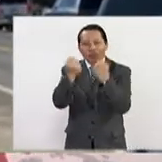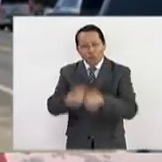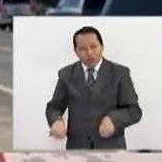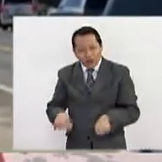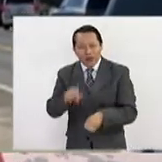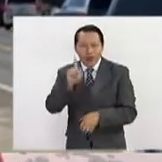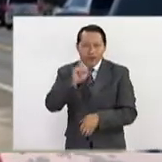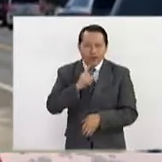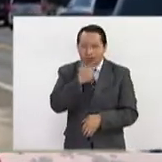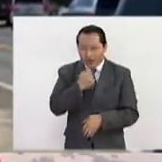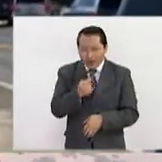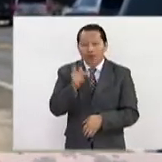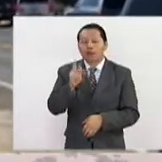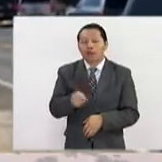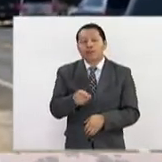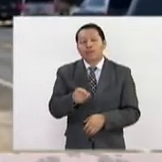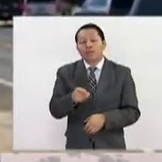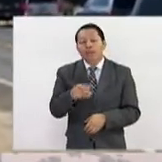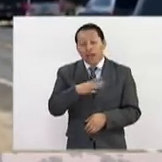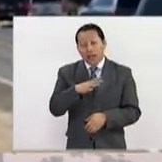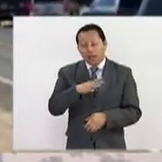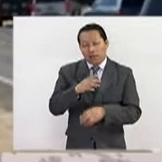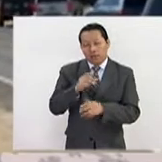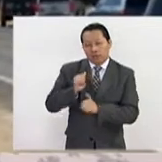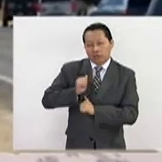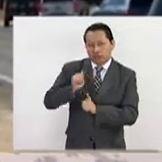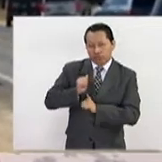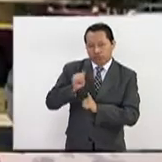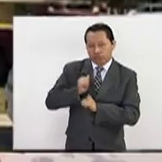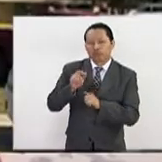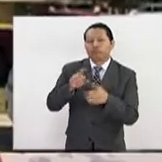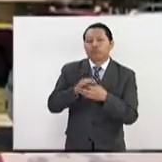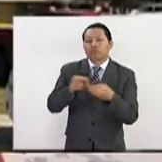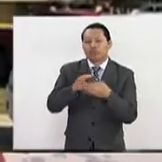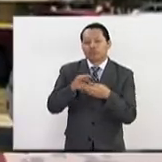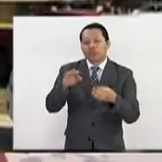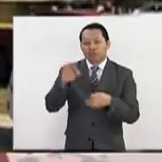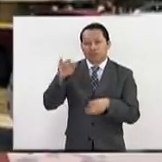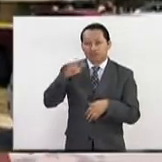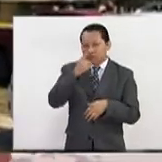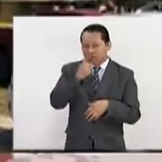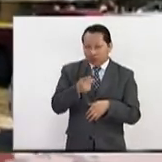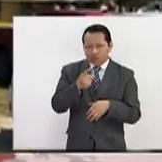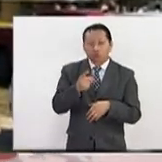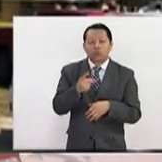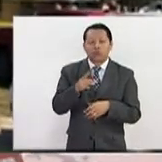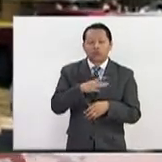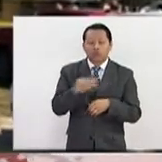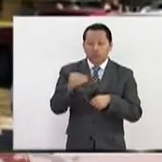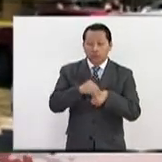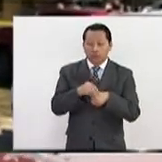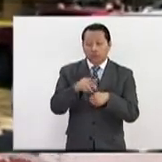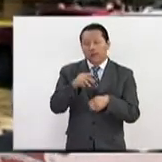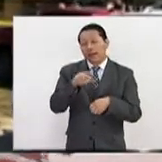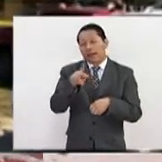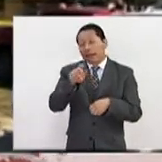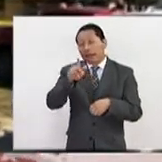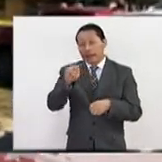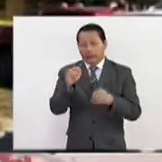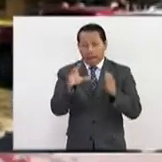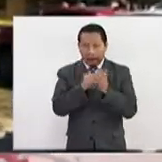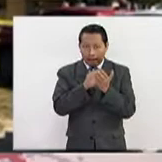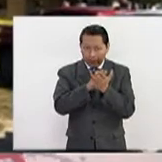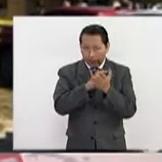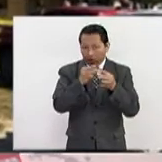parte, el cuerpo aéreo del ejército admitió no haber agregado los antecedentes violentos de Devin Kelly en el